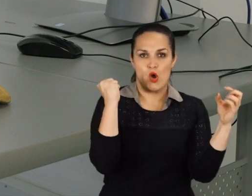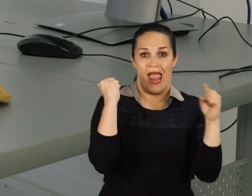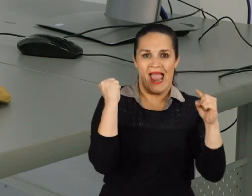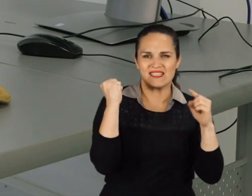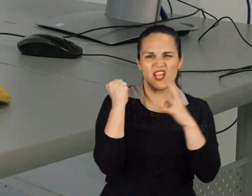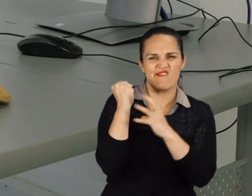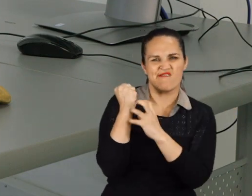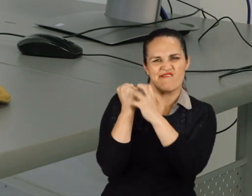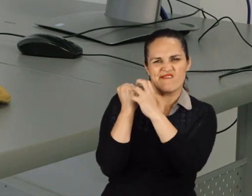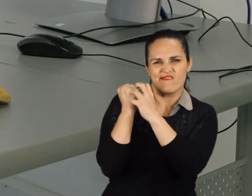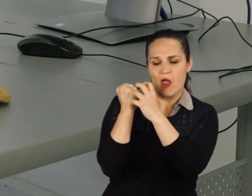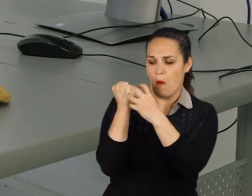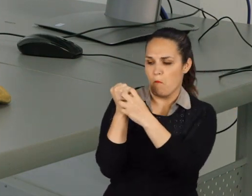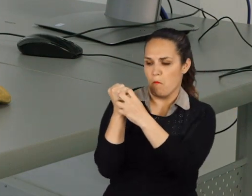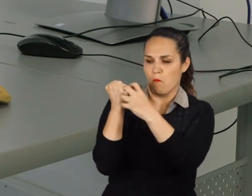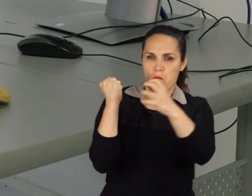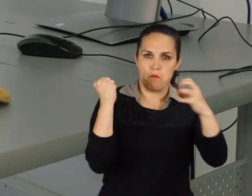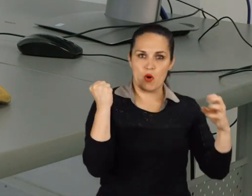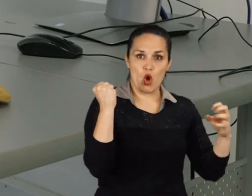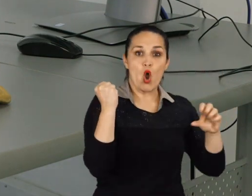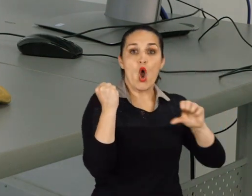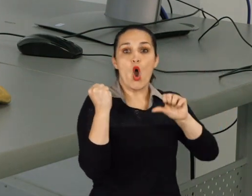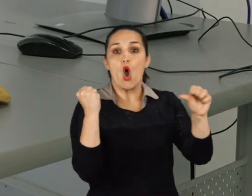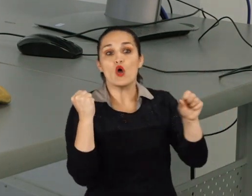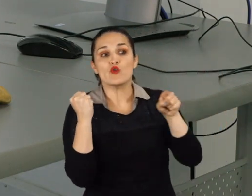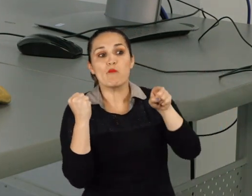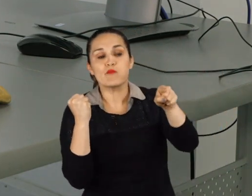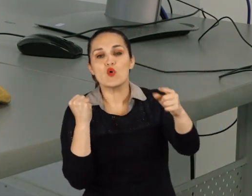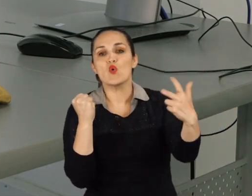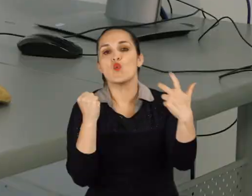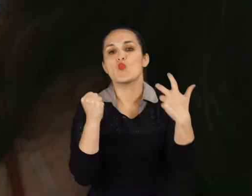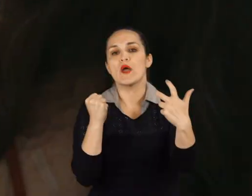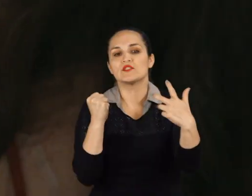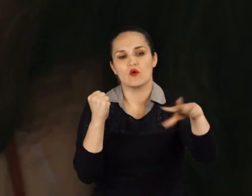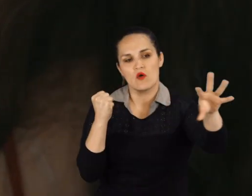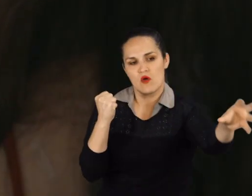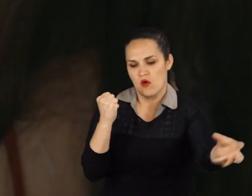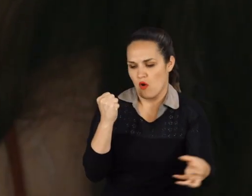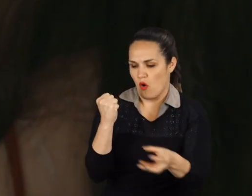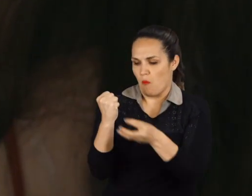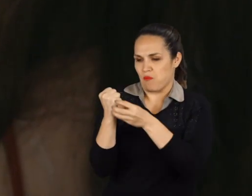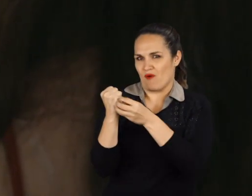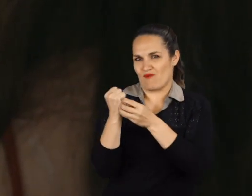trasplante de hueso humano obtenido en banco de tejidos.